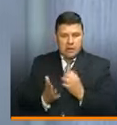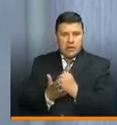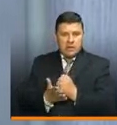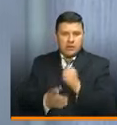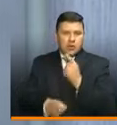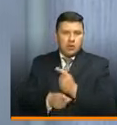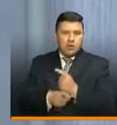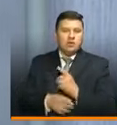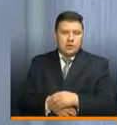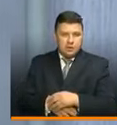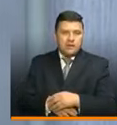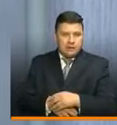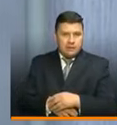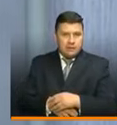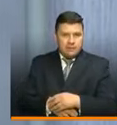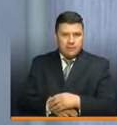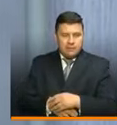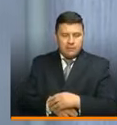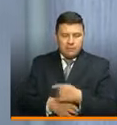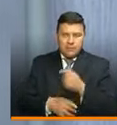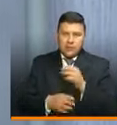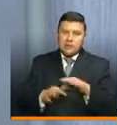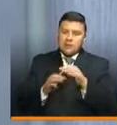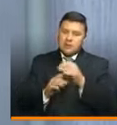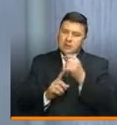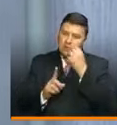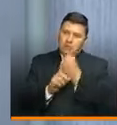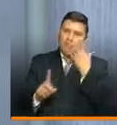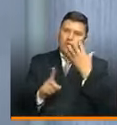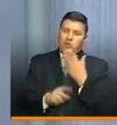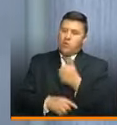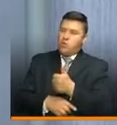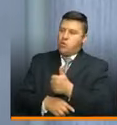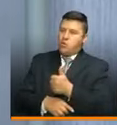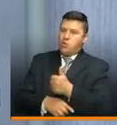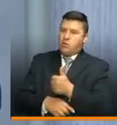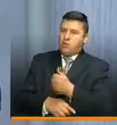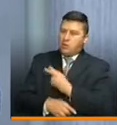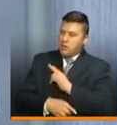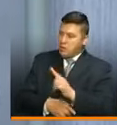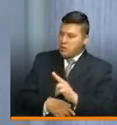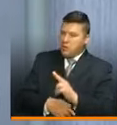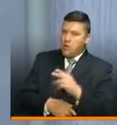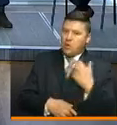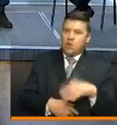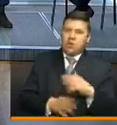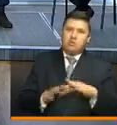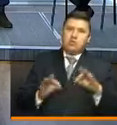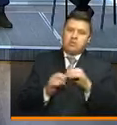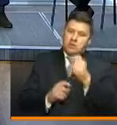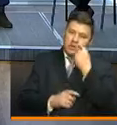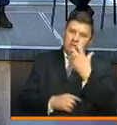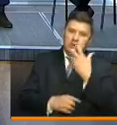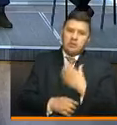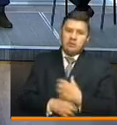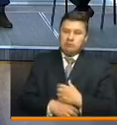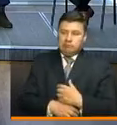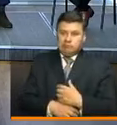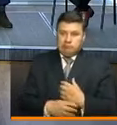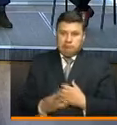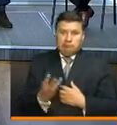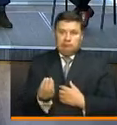creo que tendría un impacto, Bruce y Alejandro y vicepresidente, de una manera impresionante, que realmente es un